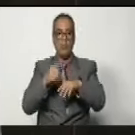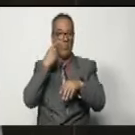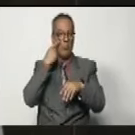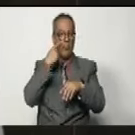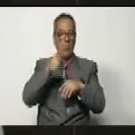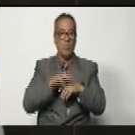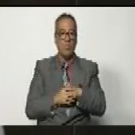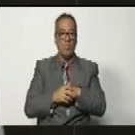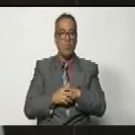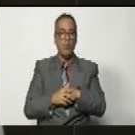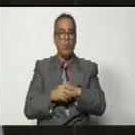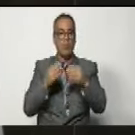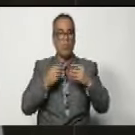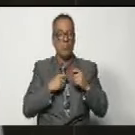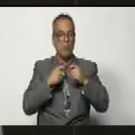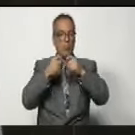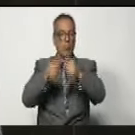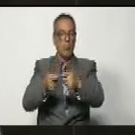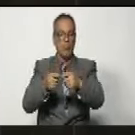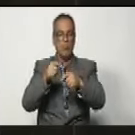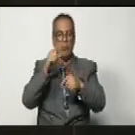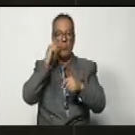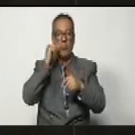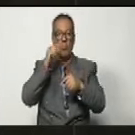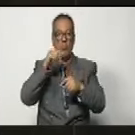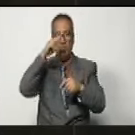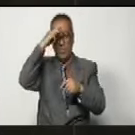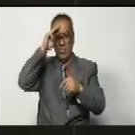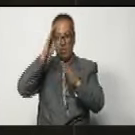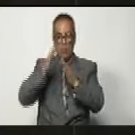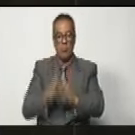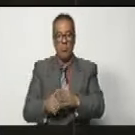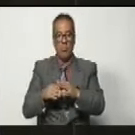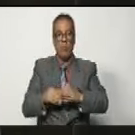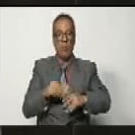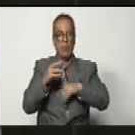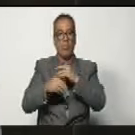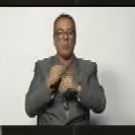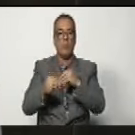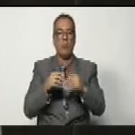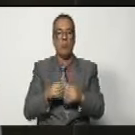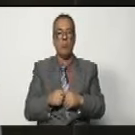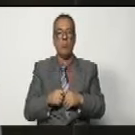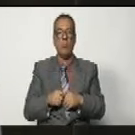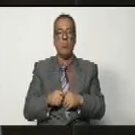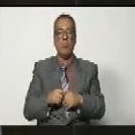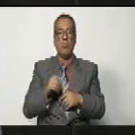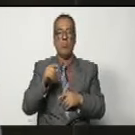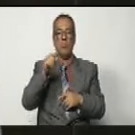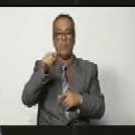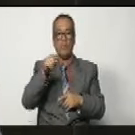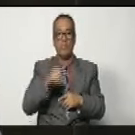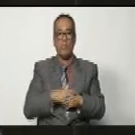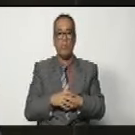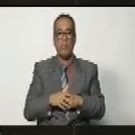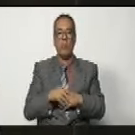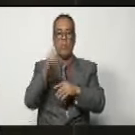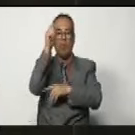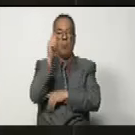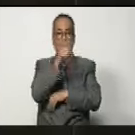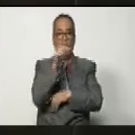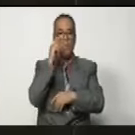curiosidad, se le otorga. Y yo creo que lo simbólico de esto, señor presidente, señores